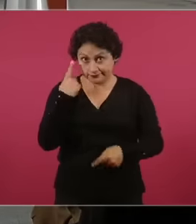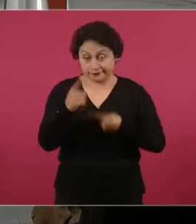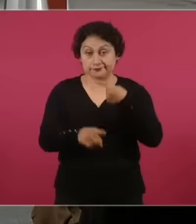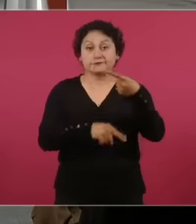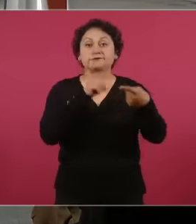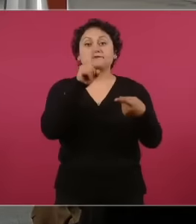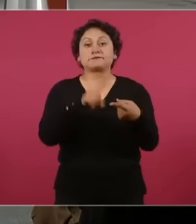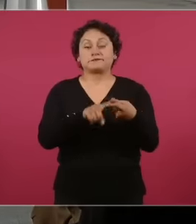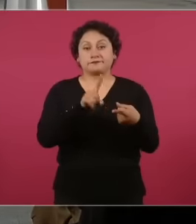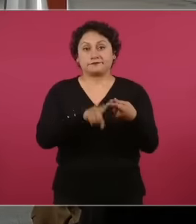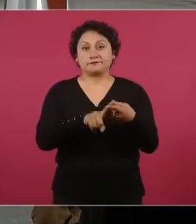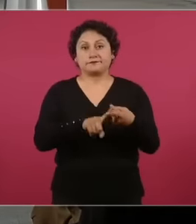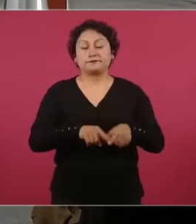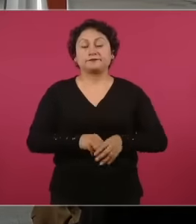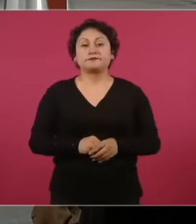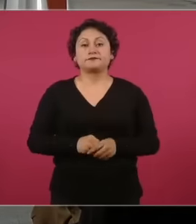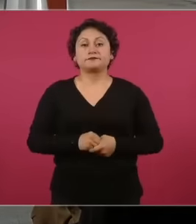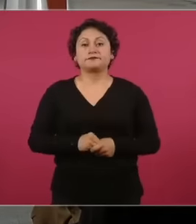porque